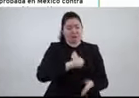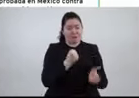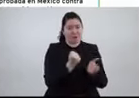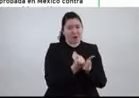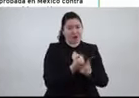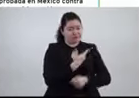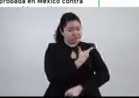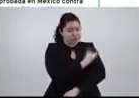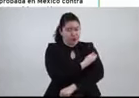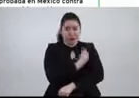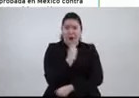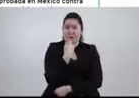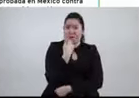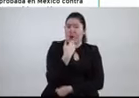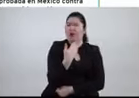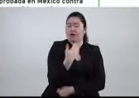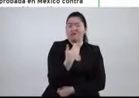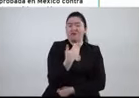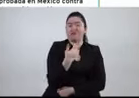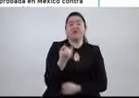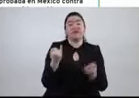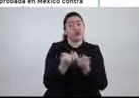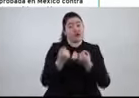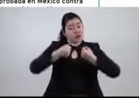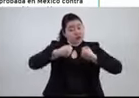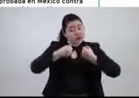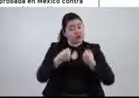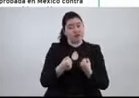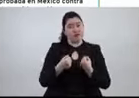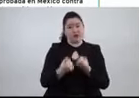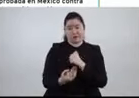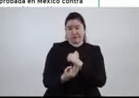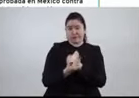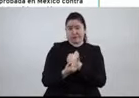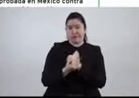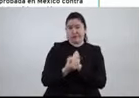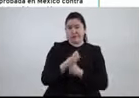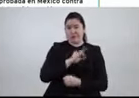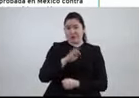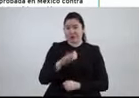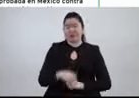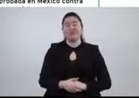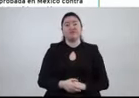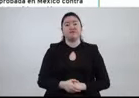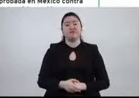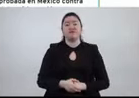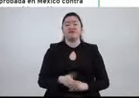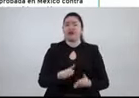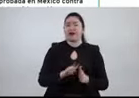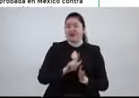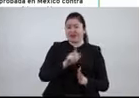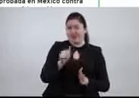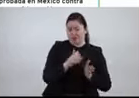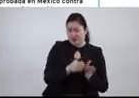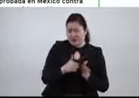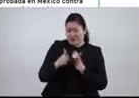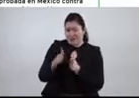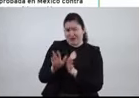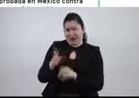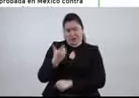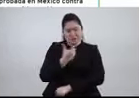y que les va a funcionar con seguridad y con gran eficacia. Posterior a la vacunación, esto es